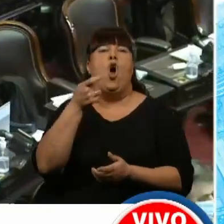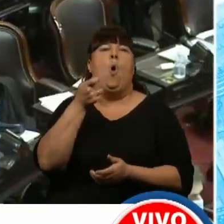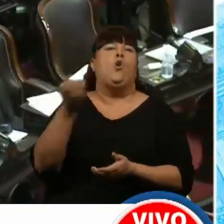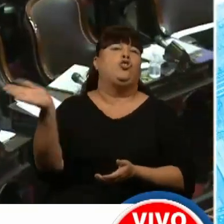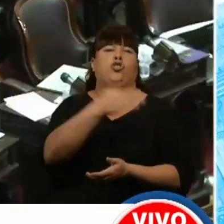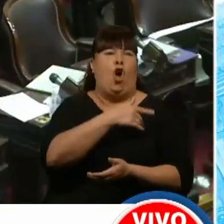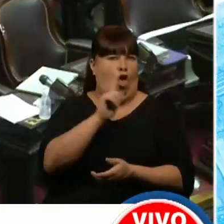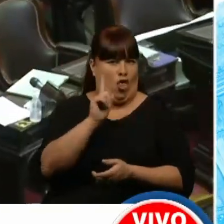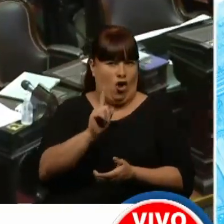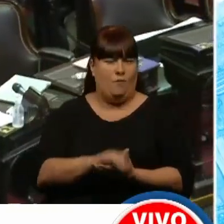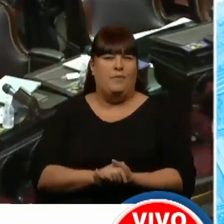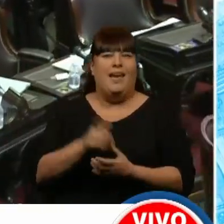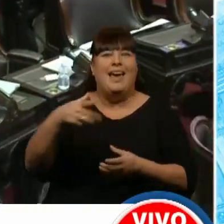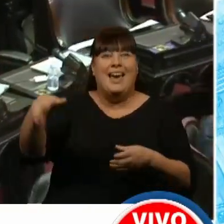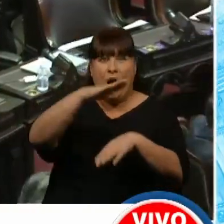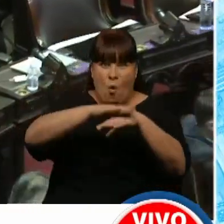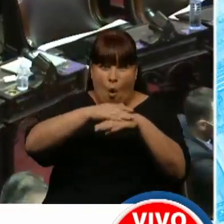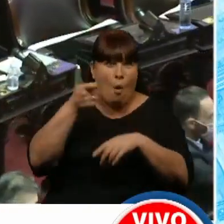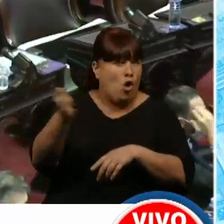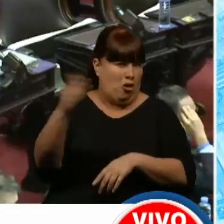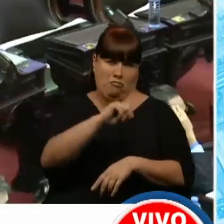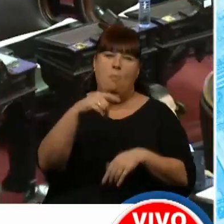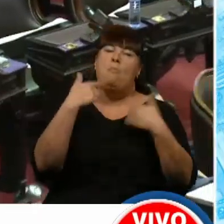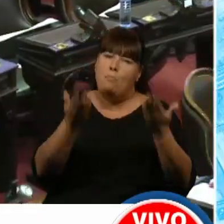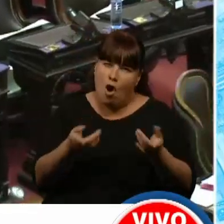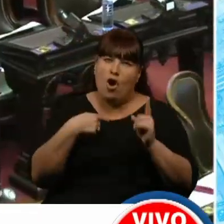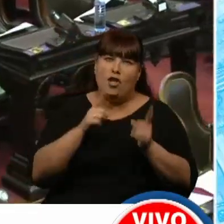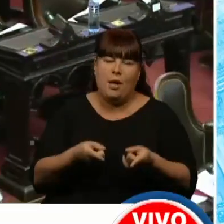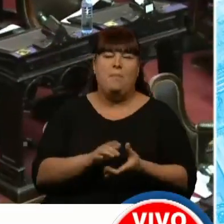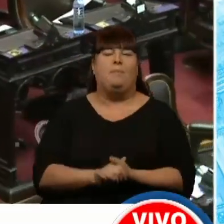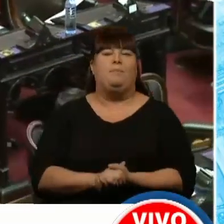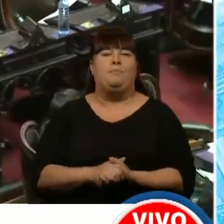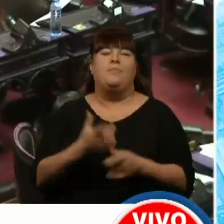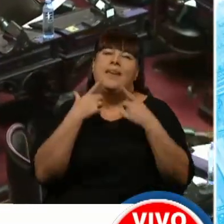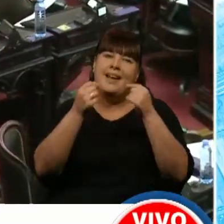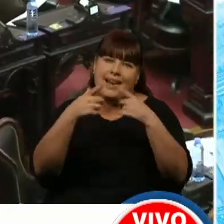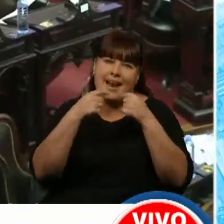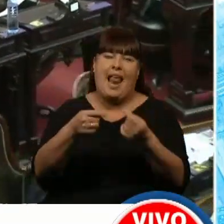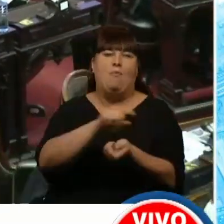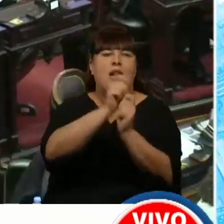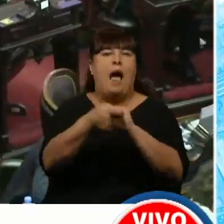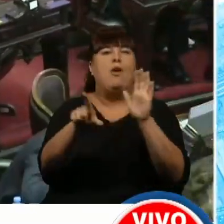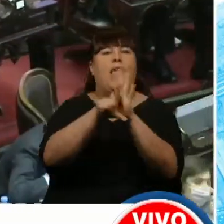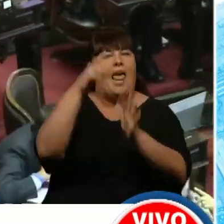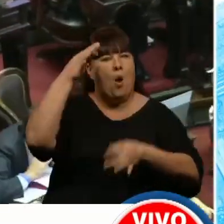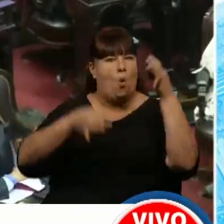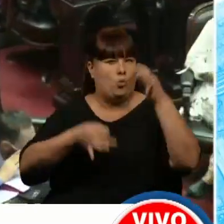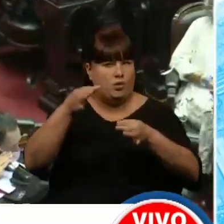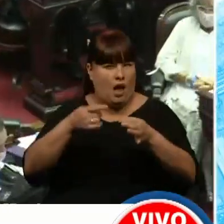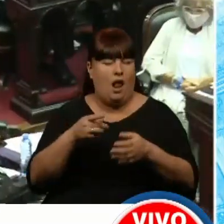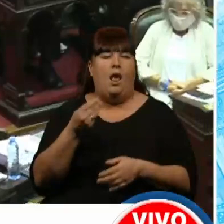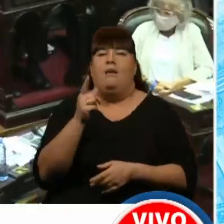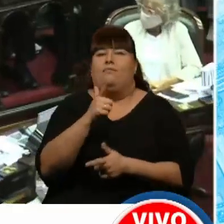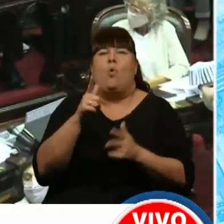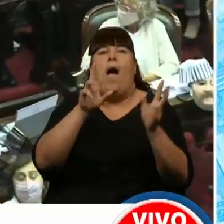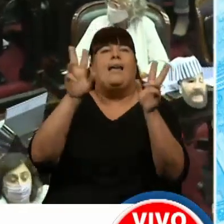a la totalidad de esos responsables y por eso también reclamamos una reforma judicial, porque